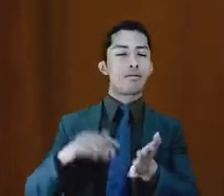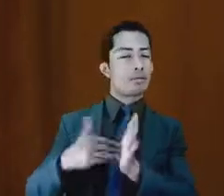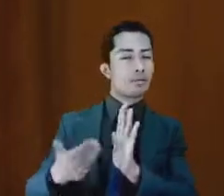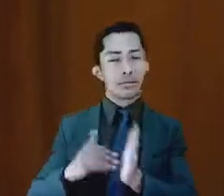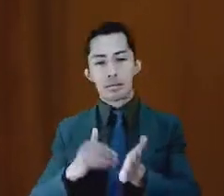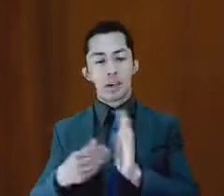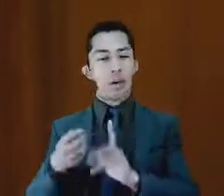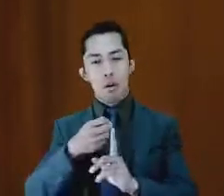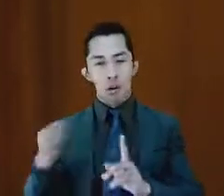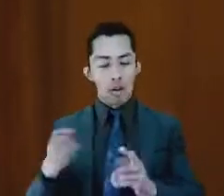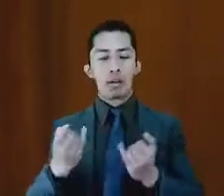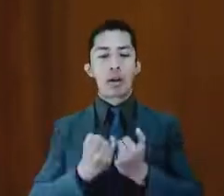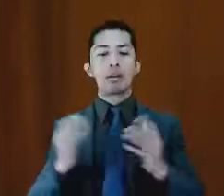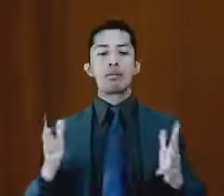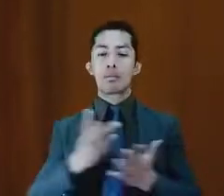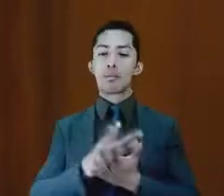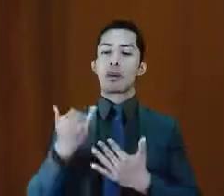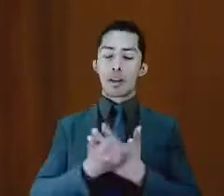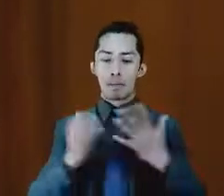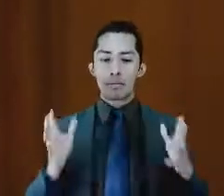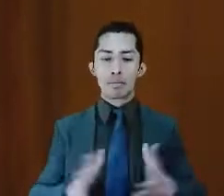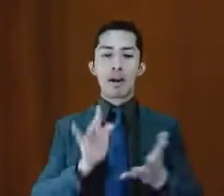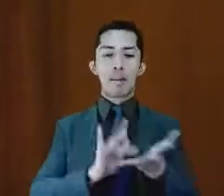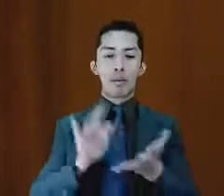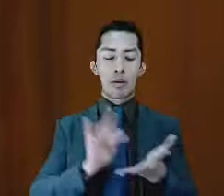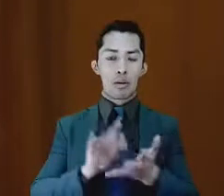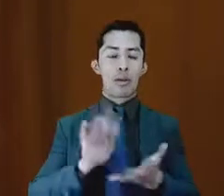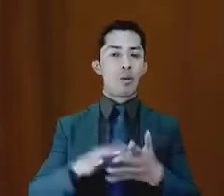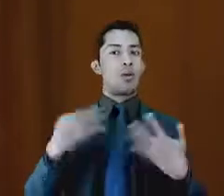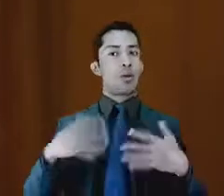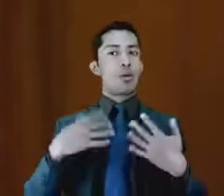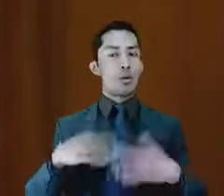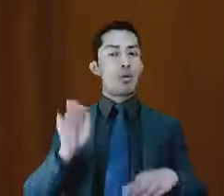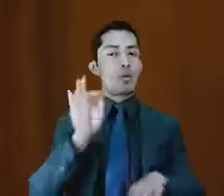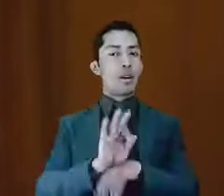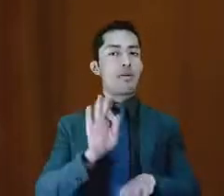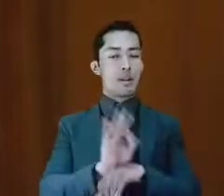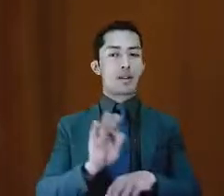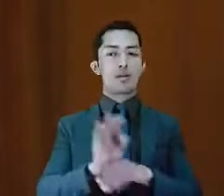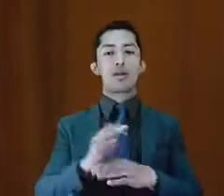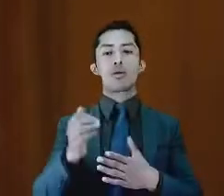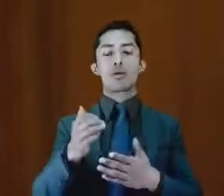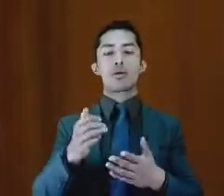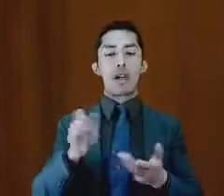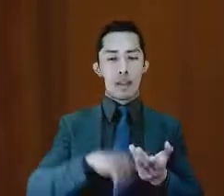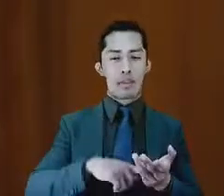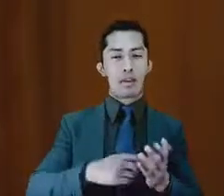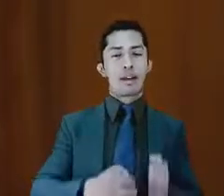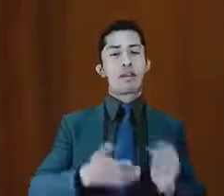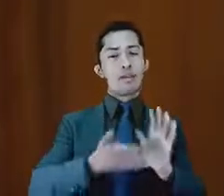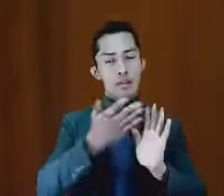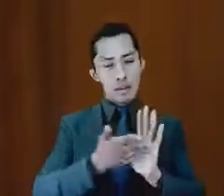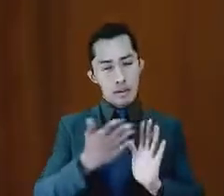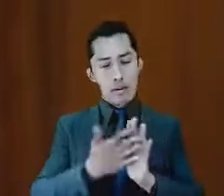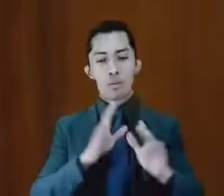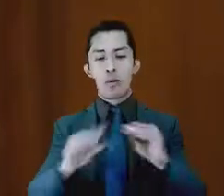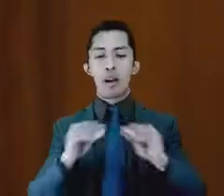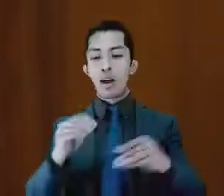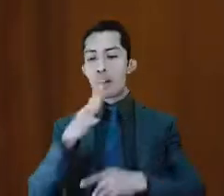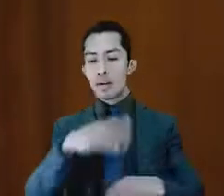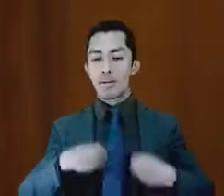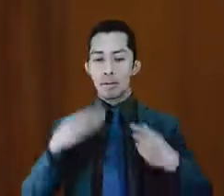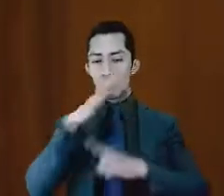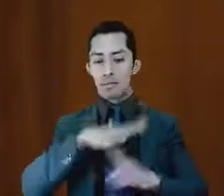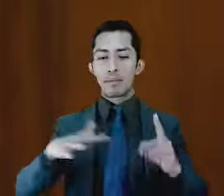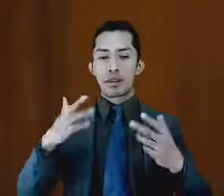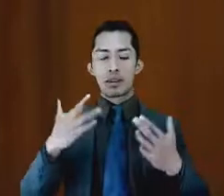estratégicas e impulse proyectos de gran beneficio urbano, social y de movilidad ambiental. A nombre de todos